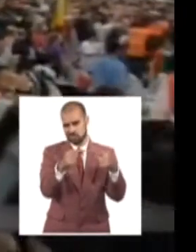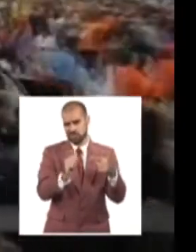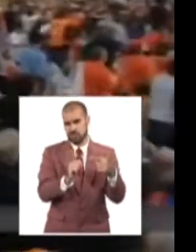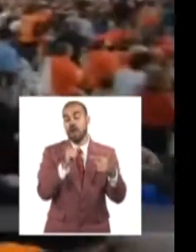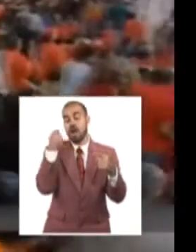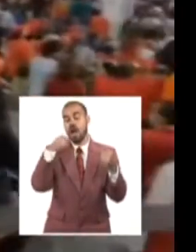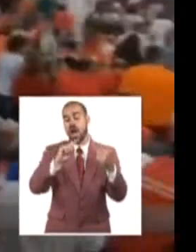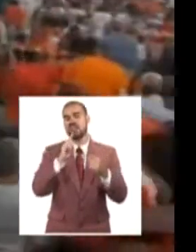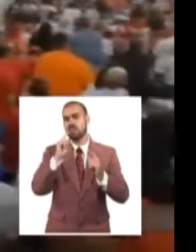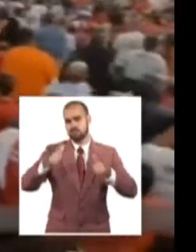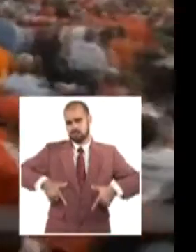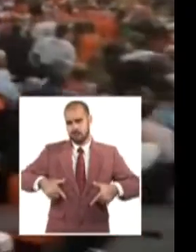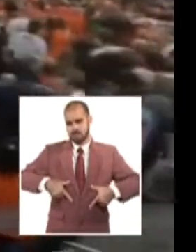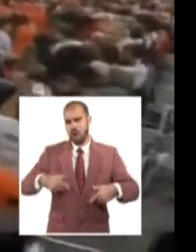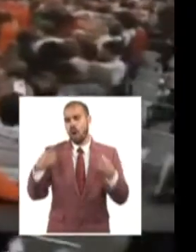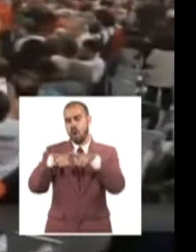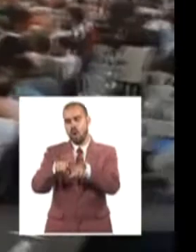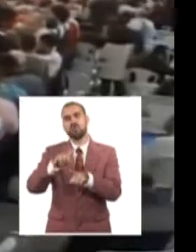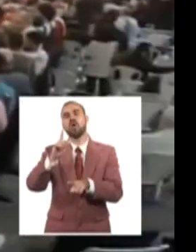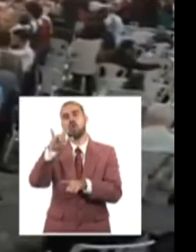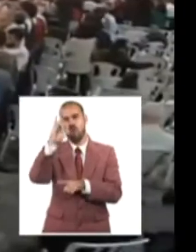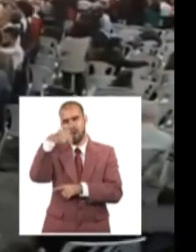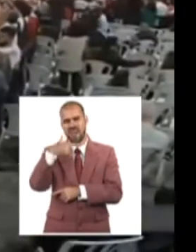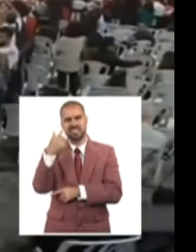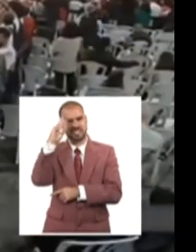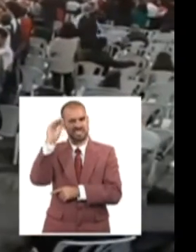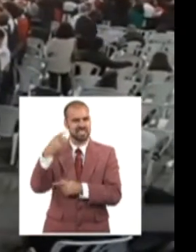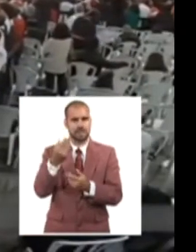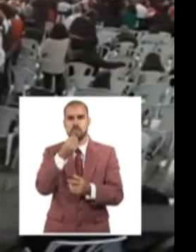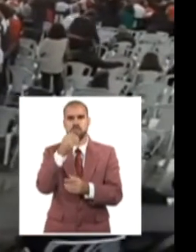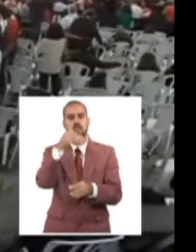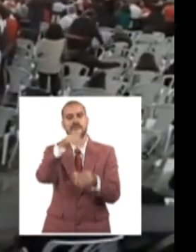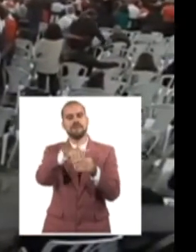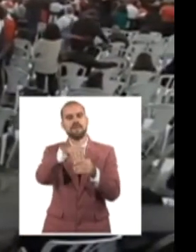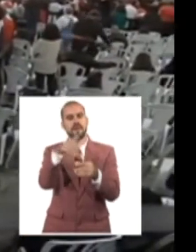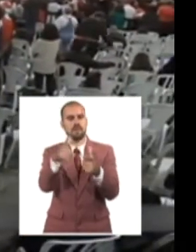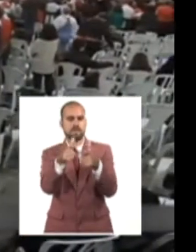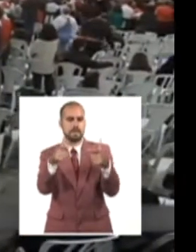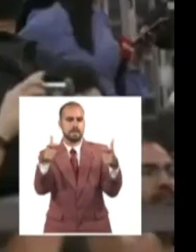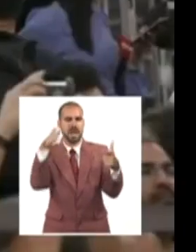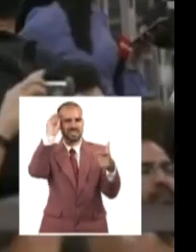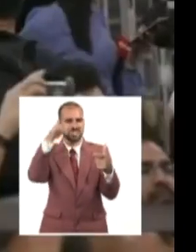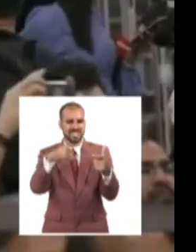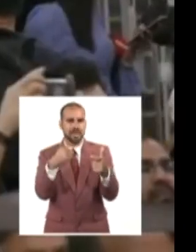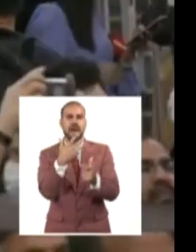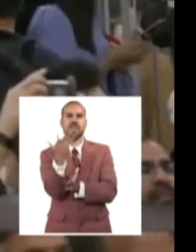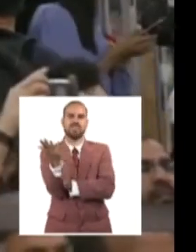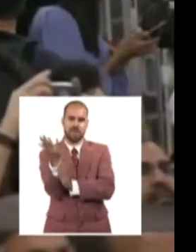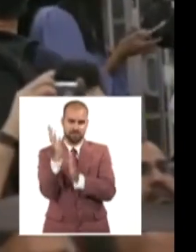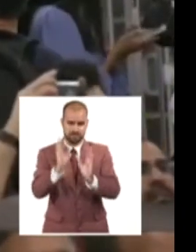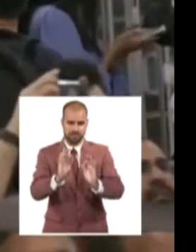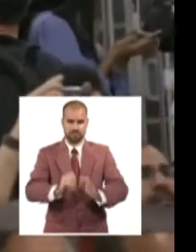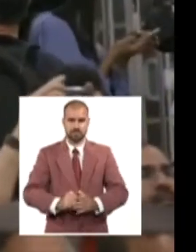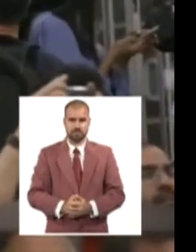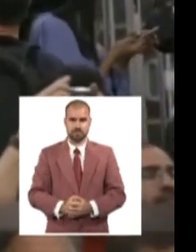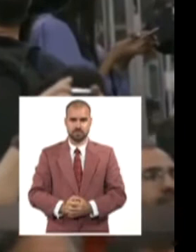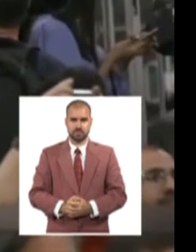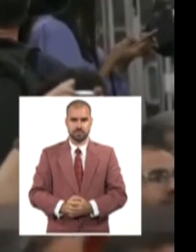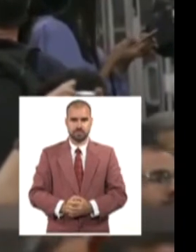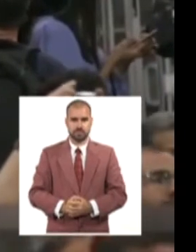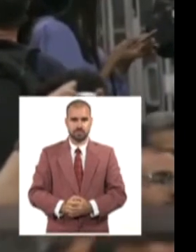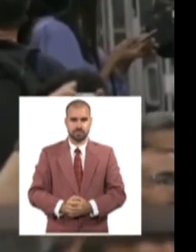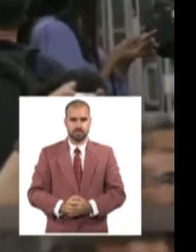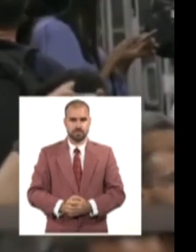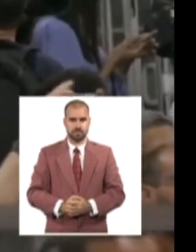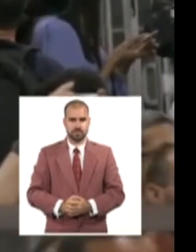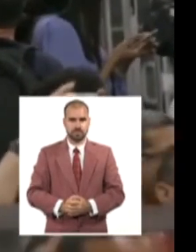la candidatura de lula en un intento de atraer votos de centro y de la derecha brasileña con kobe 19 admin fue la gran